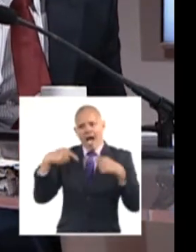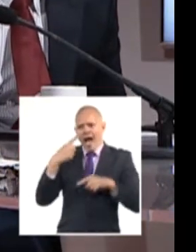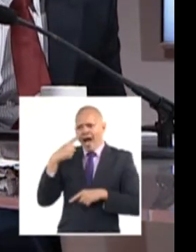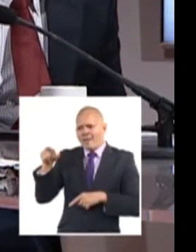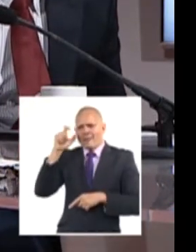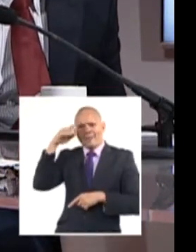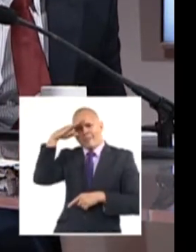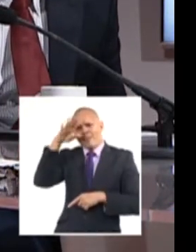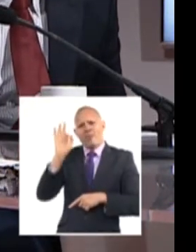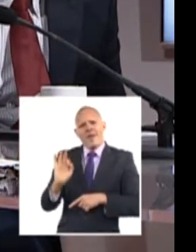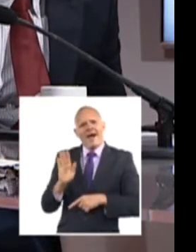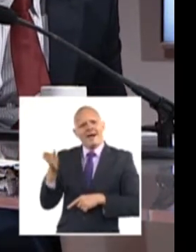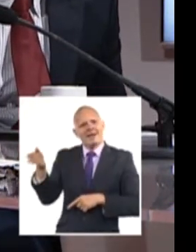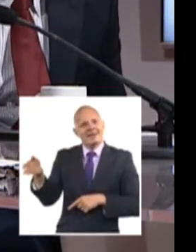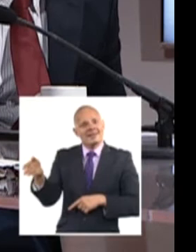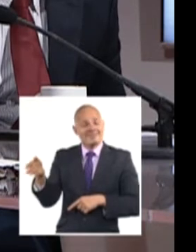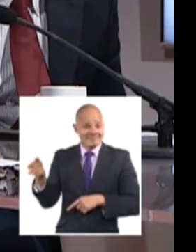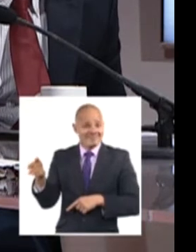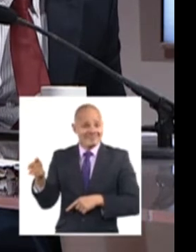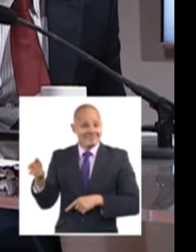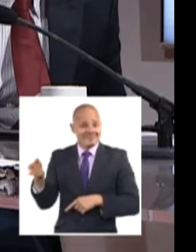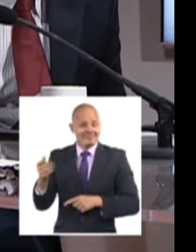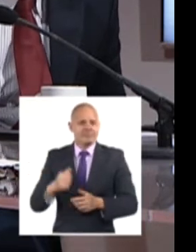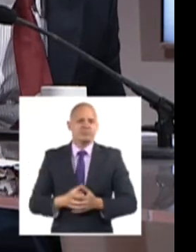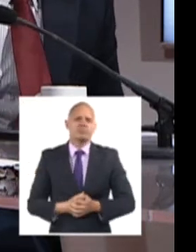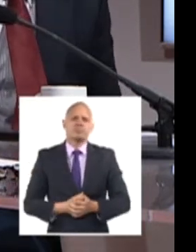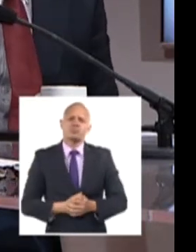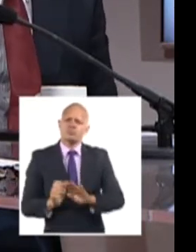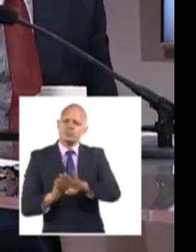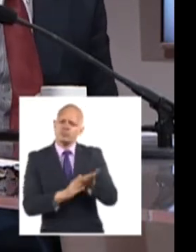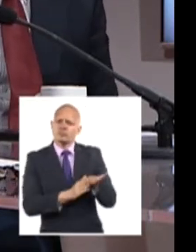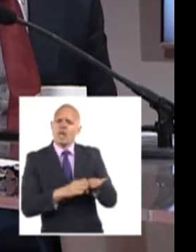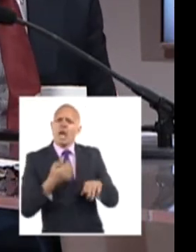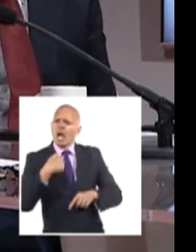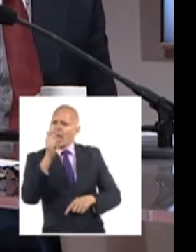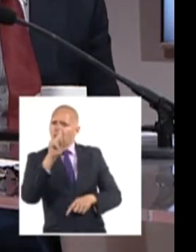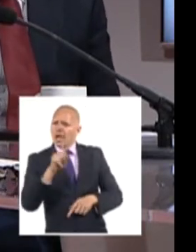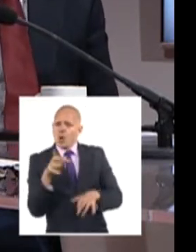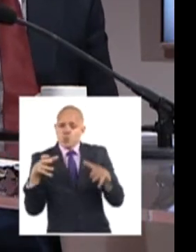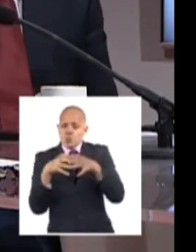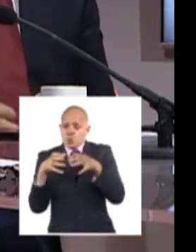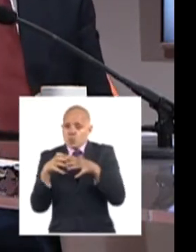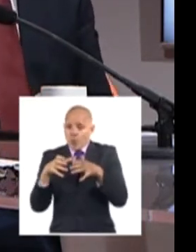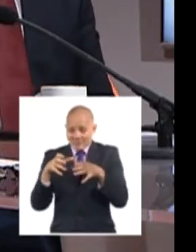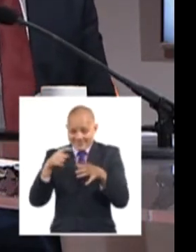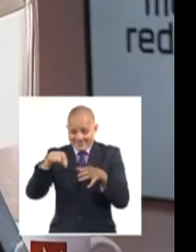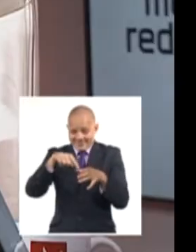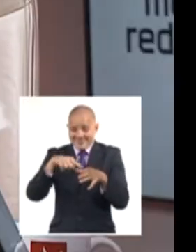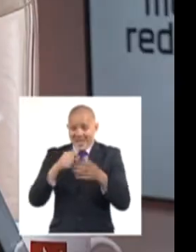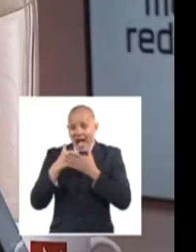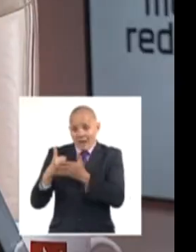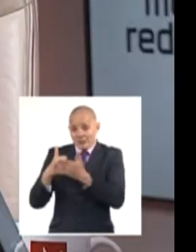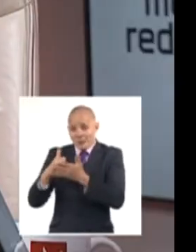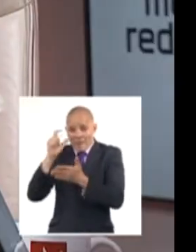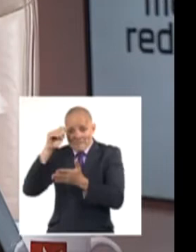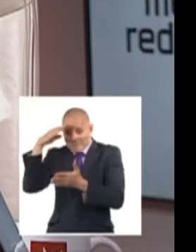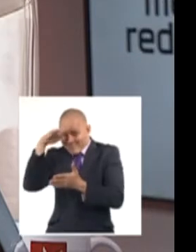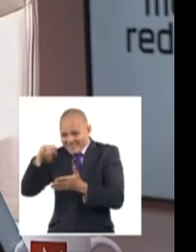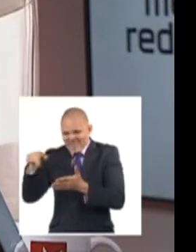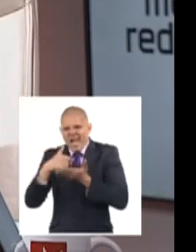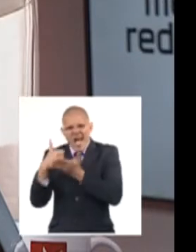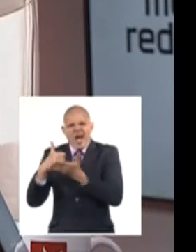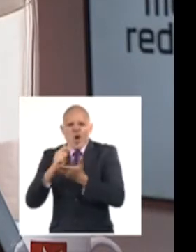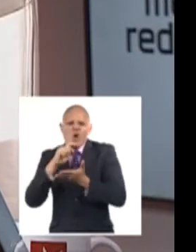esta la campaña de petró el equipo de petro está 9 este nuevo contexto claro sino las palabras de